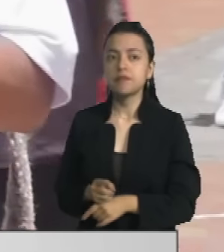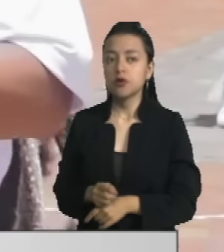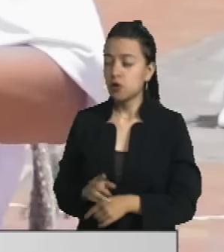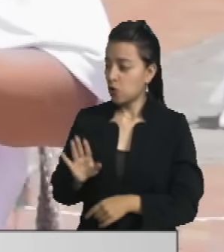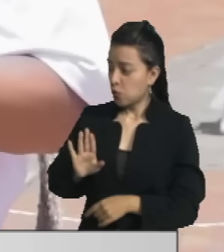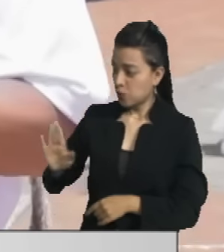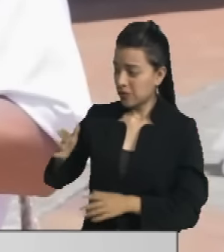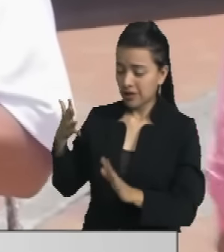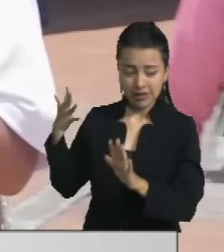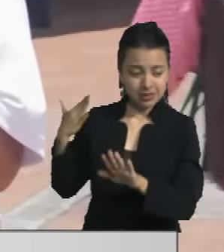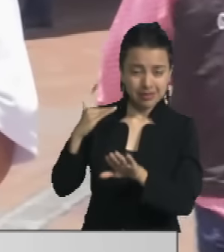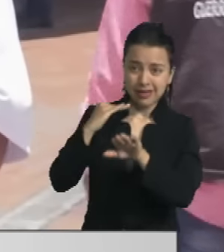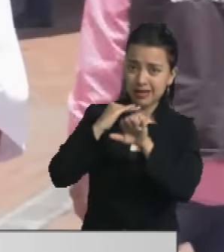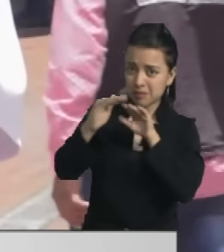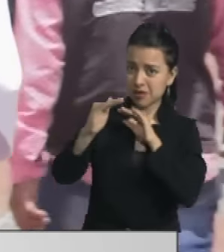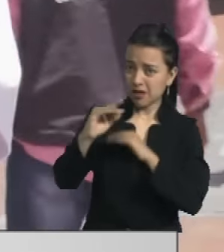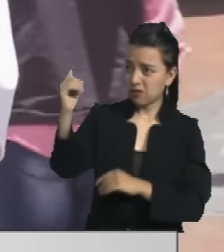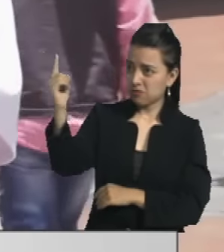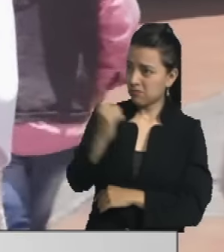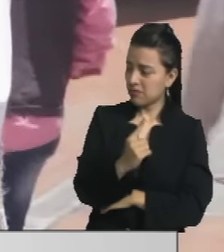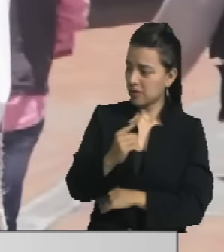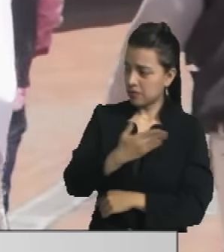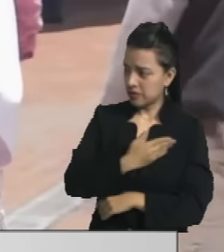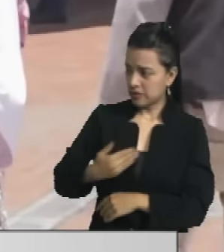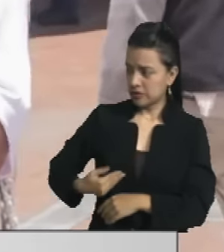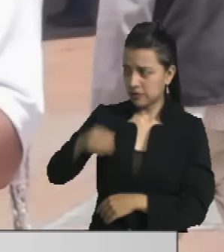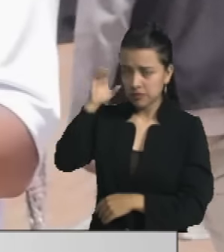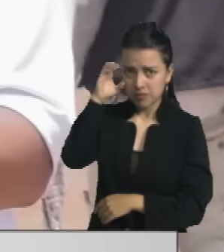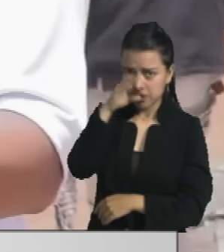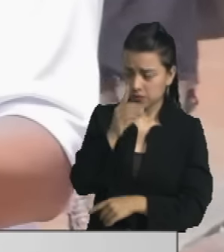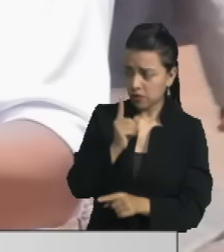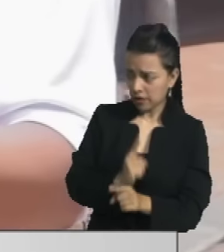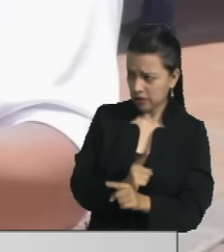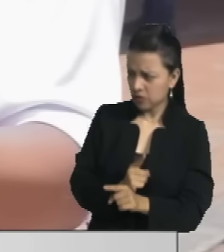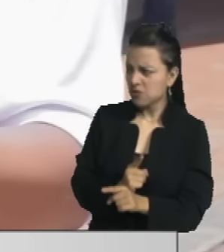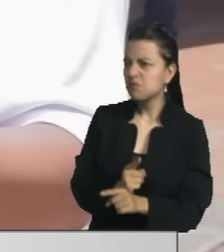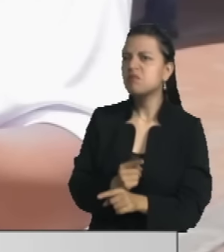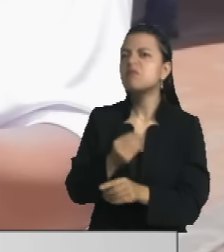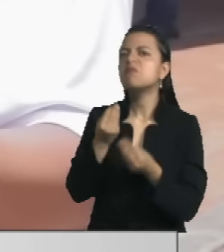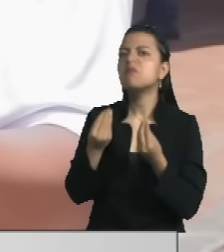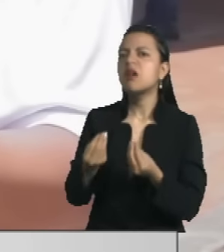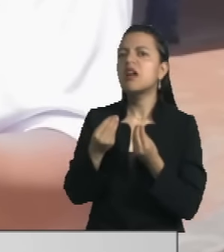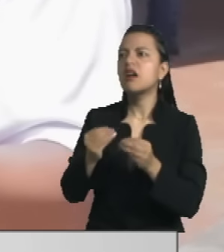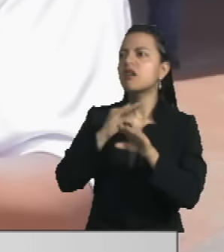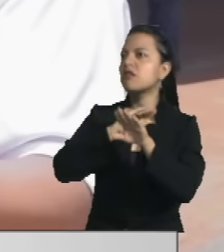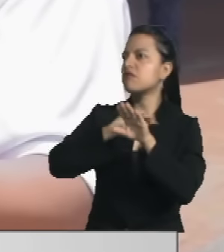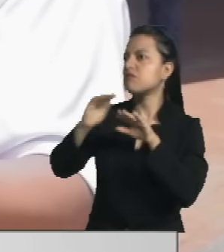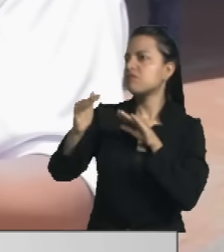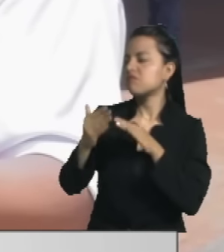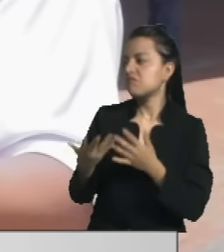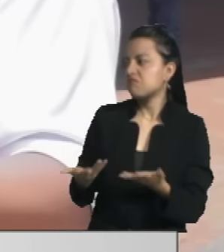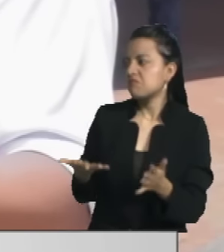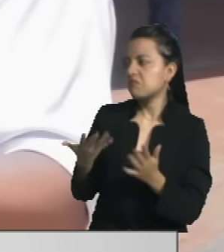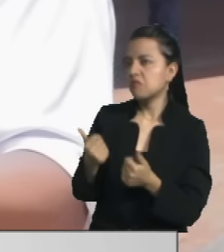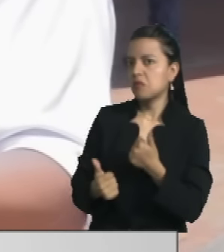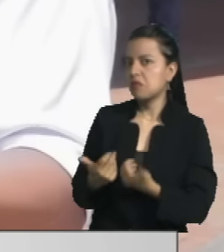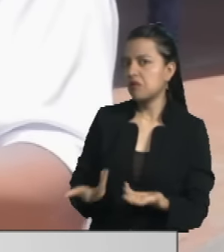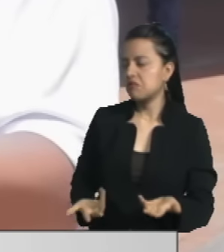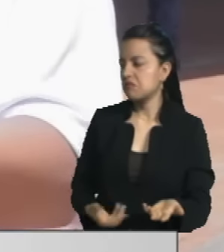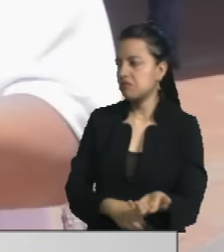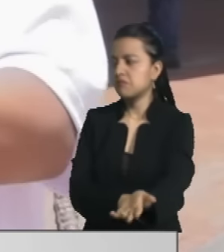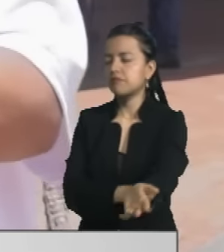invitando al presidente Petro a que venga aquí hasta este lugar Cuál es la invitación que ustedes le están haciendo en este momento al primer